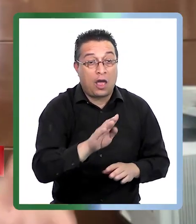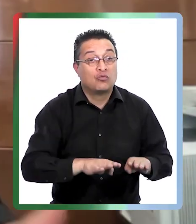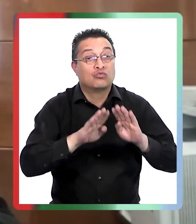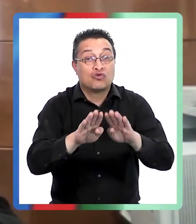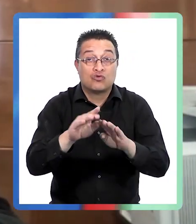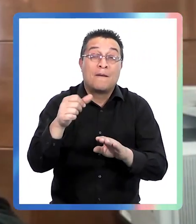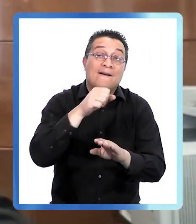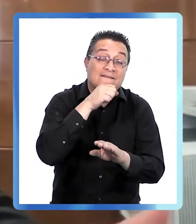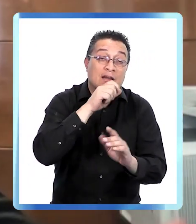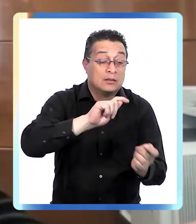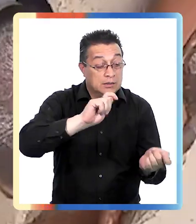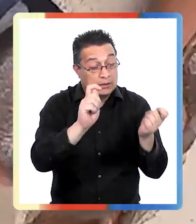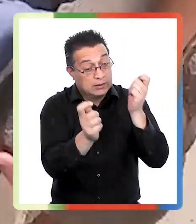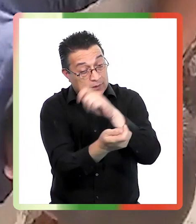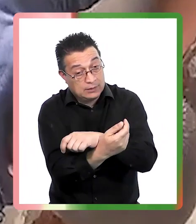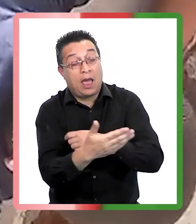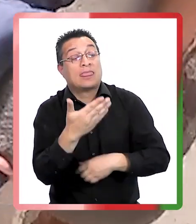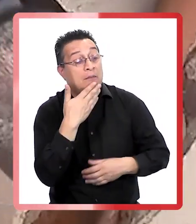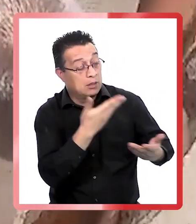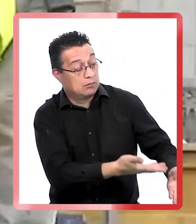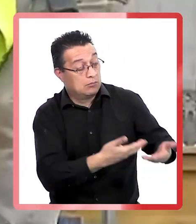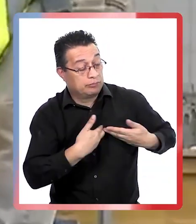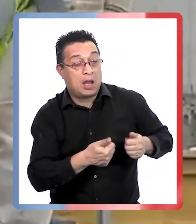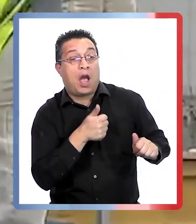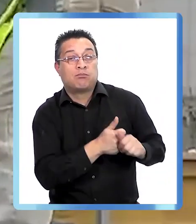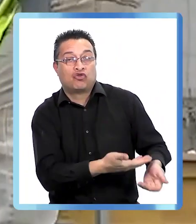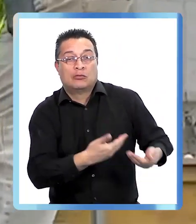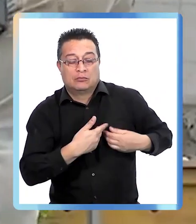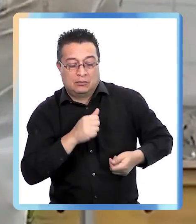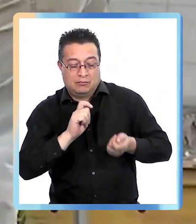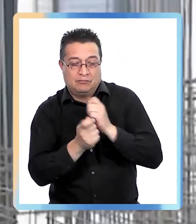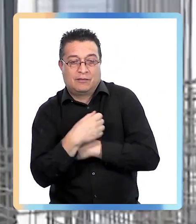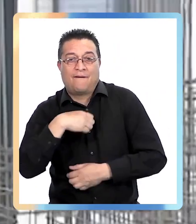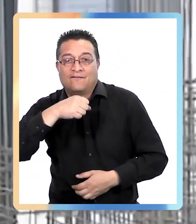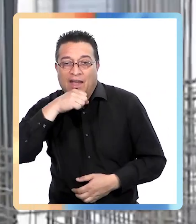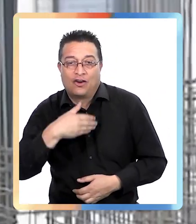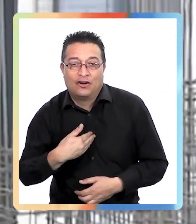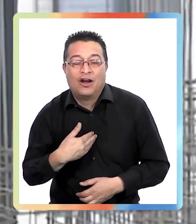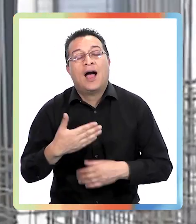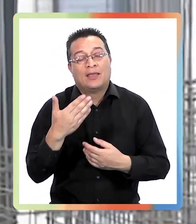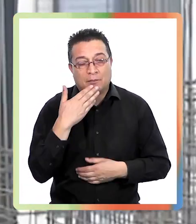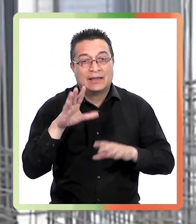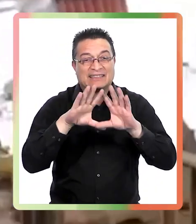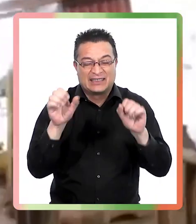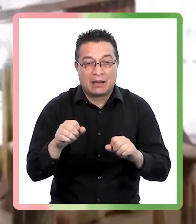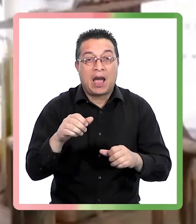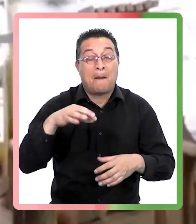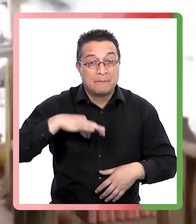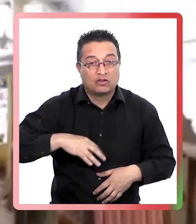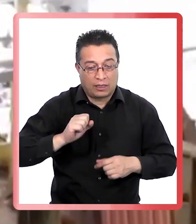apoyando a las mayores, cuando envejezcan a la vez, van a ser también apoyadas. Por eso el sistema de pensiones, además, tiene que